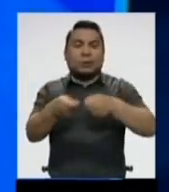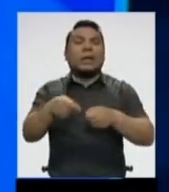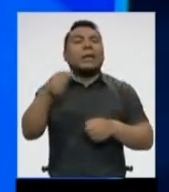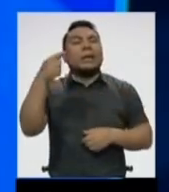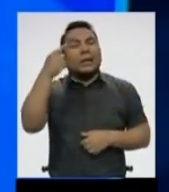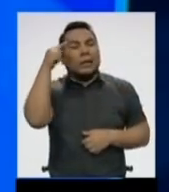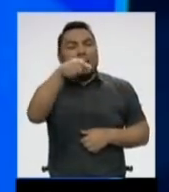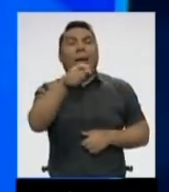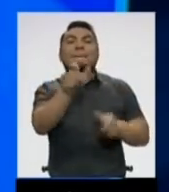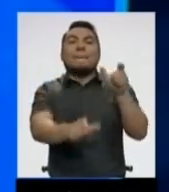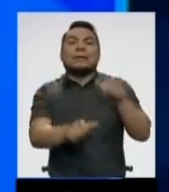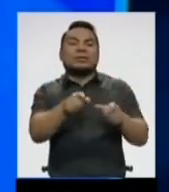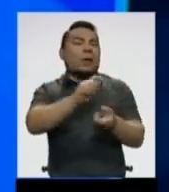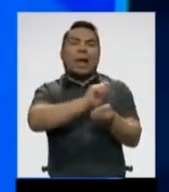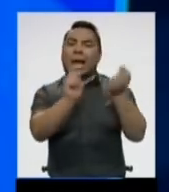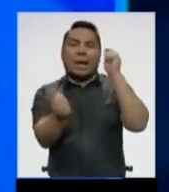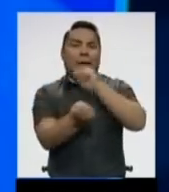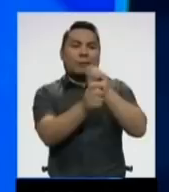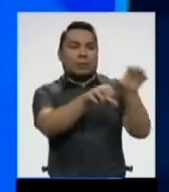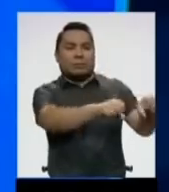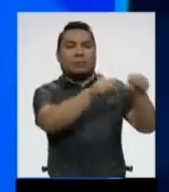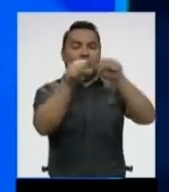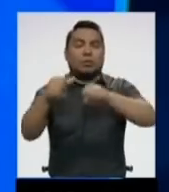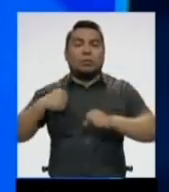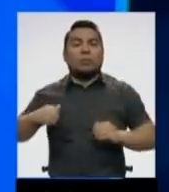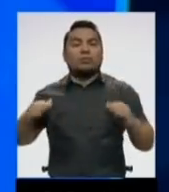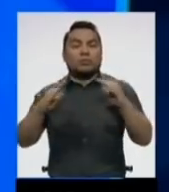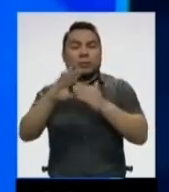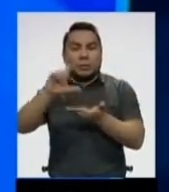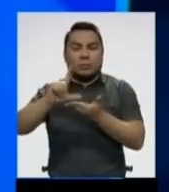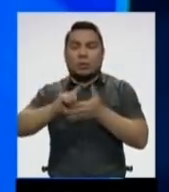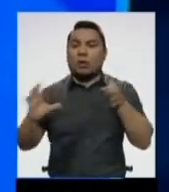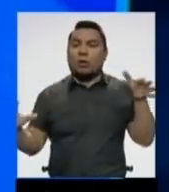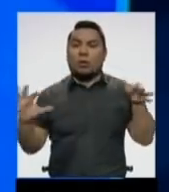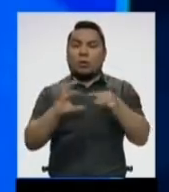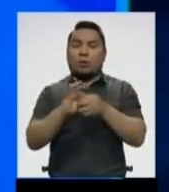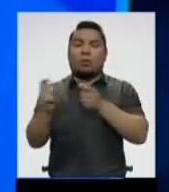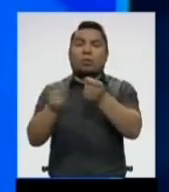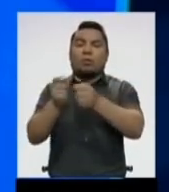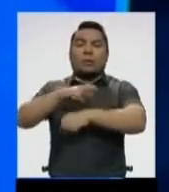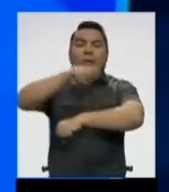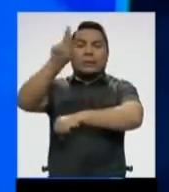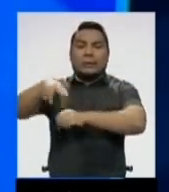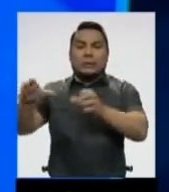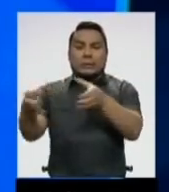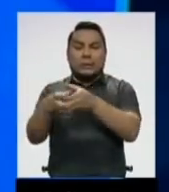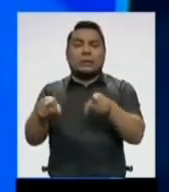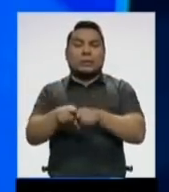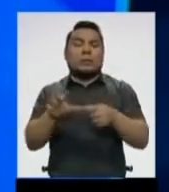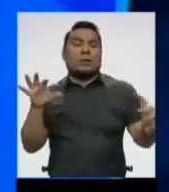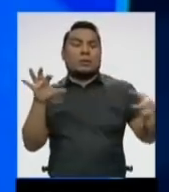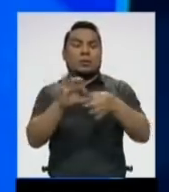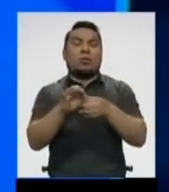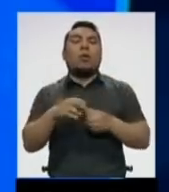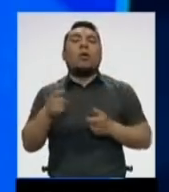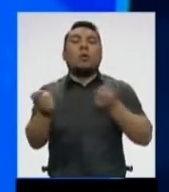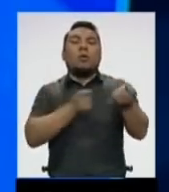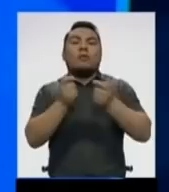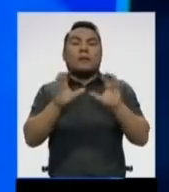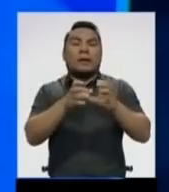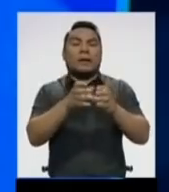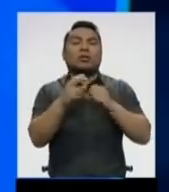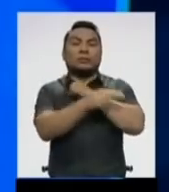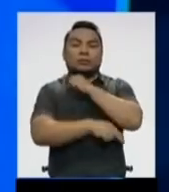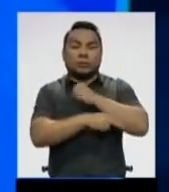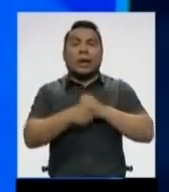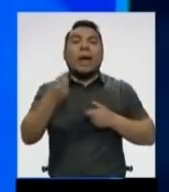reubicarlos es lo que tenemos que hacer como Municipalidad Metropolitana, como gobierno regional y de la mano con el gobierno nacional para que tengamos